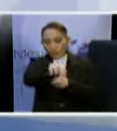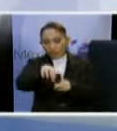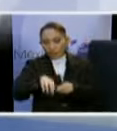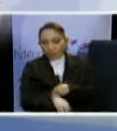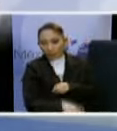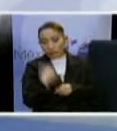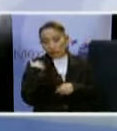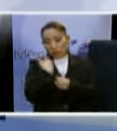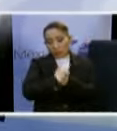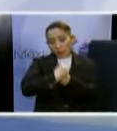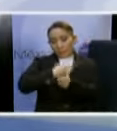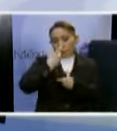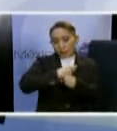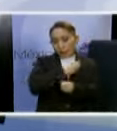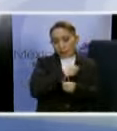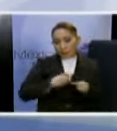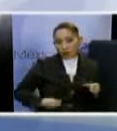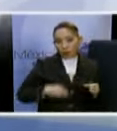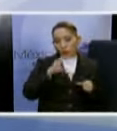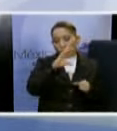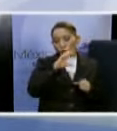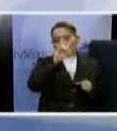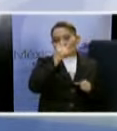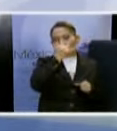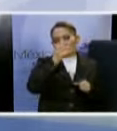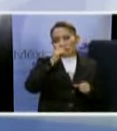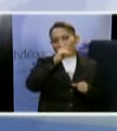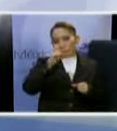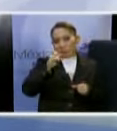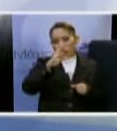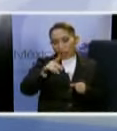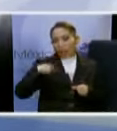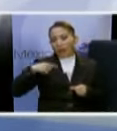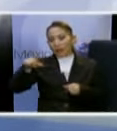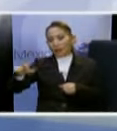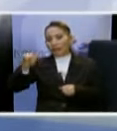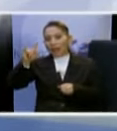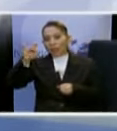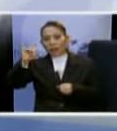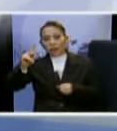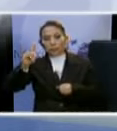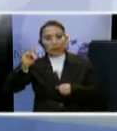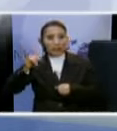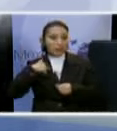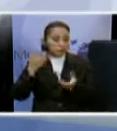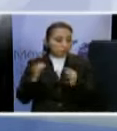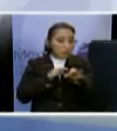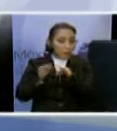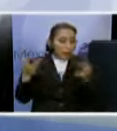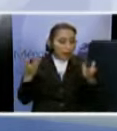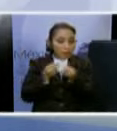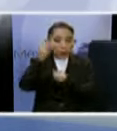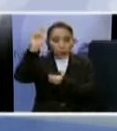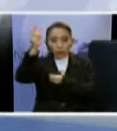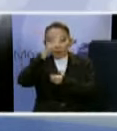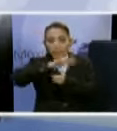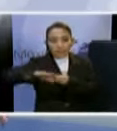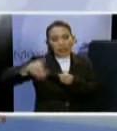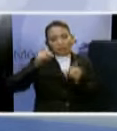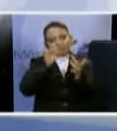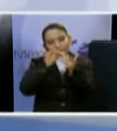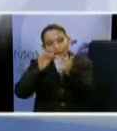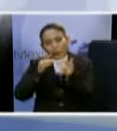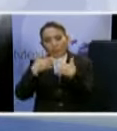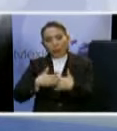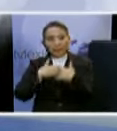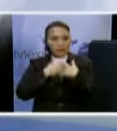en pie una invitación al primer ministro Couillard, al primer ministro de Alberta, Prentice, trabajar con las universidades, con los